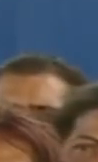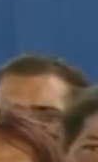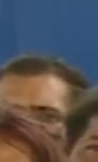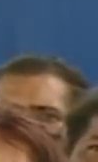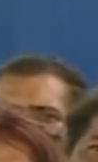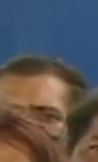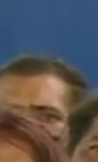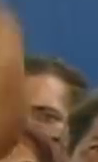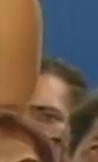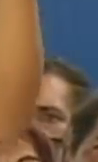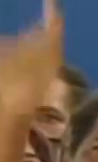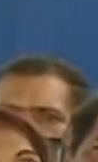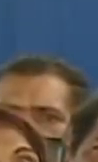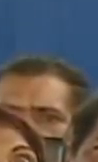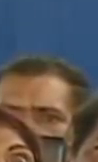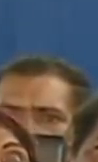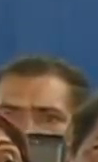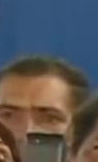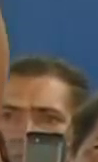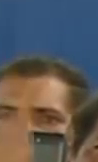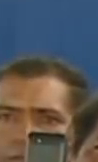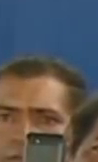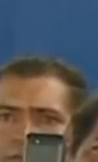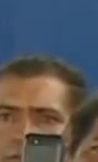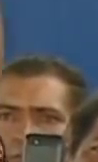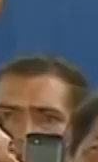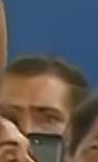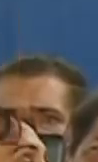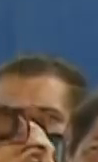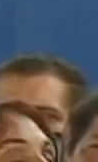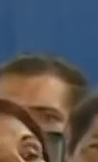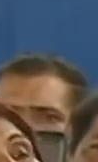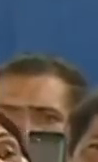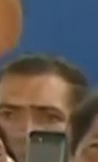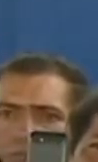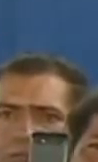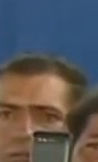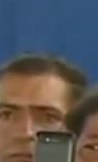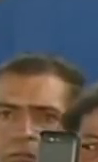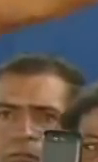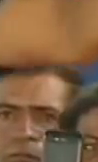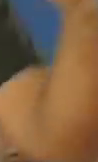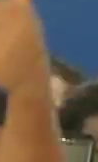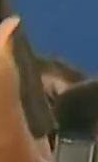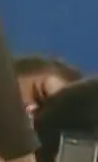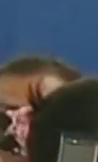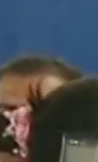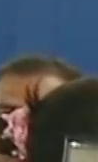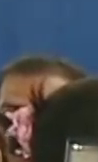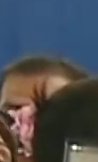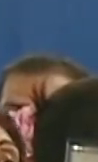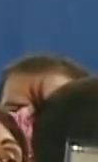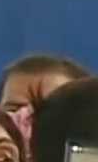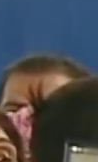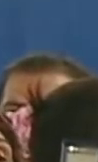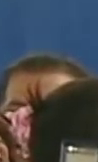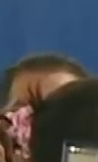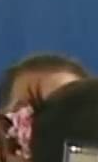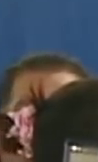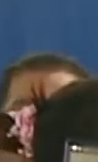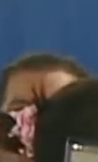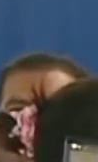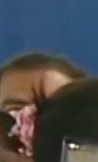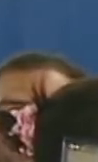cargados de queso, de carne, nada, de plátano y empezamos con el trueque. Pero hay algo que no se puede hacer,